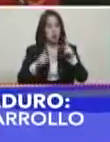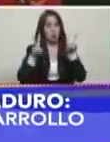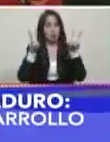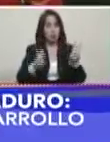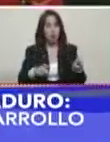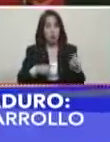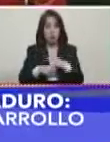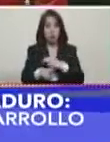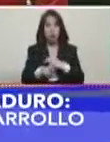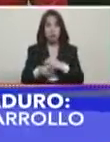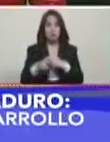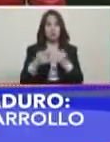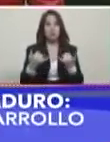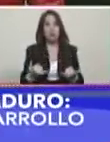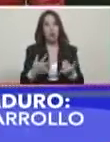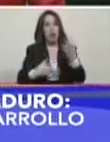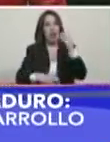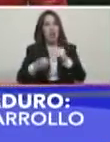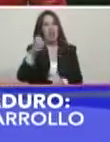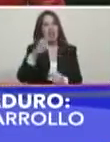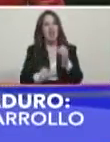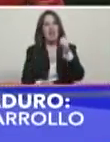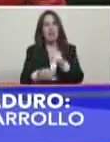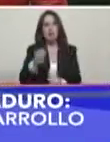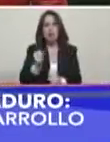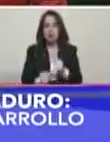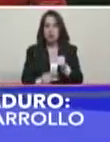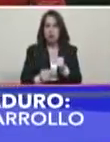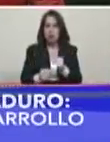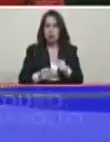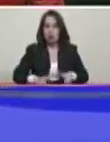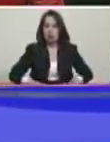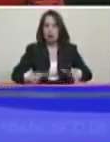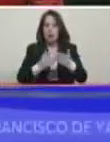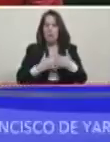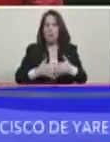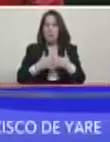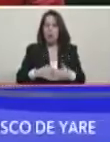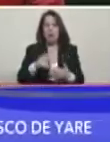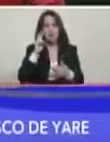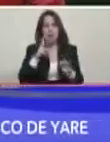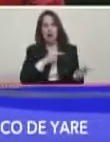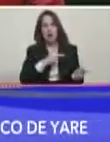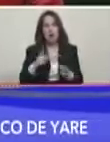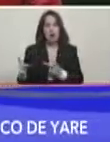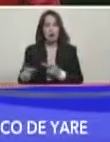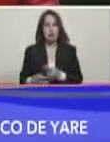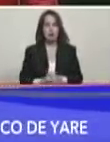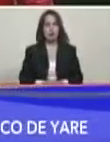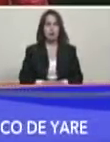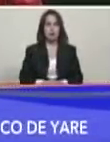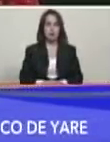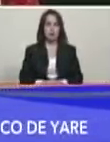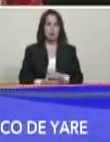la planta láctea Leonardo Infante. Compañero gobernador, adelante.